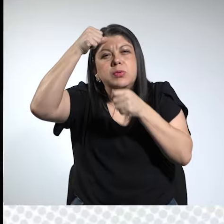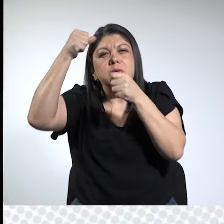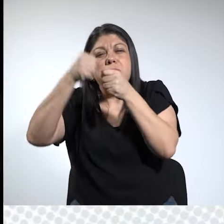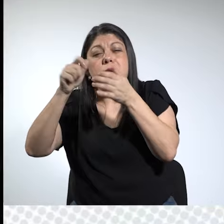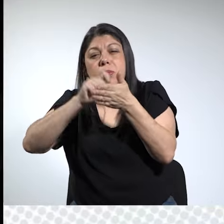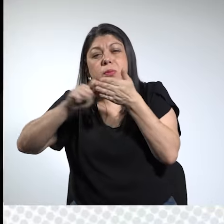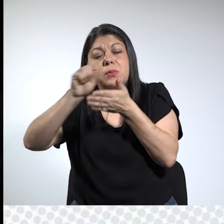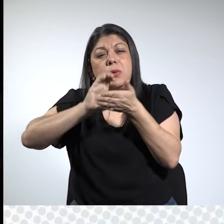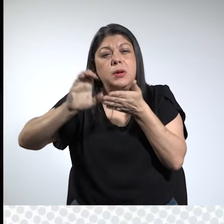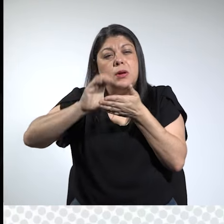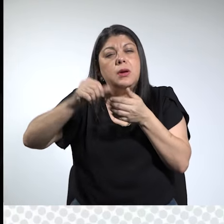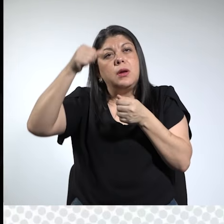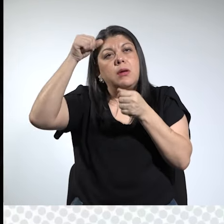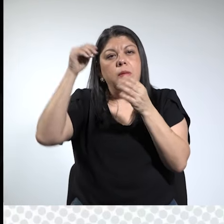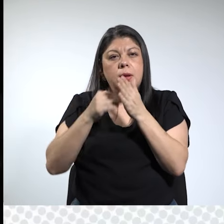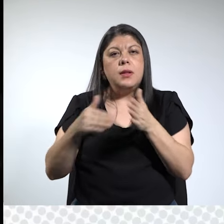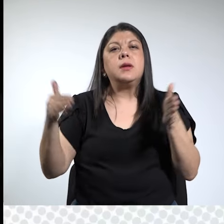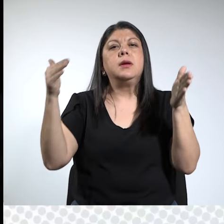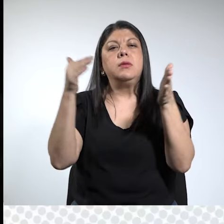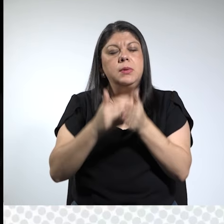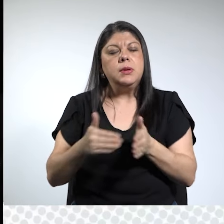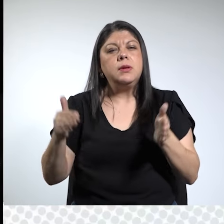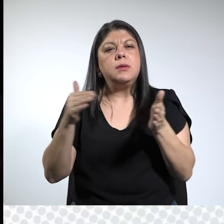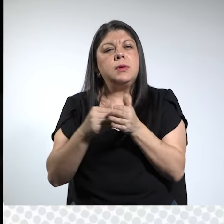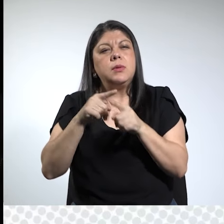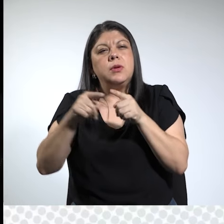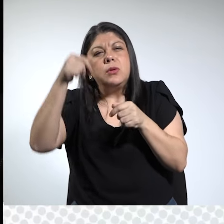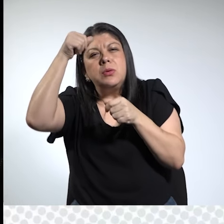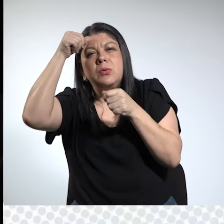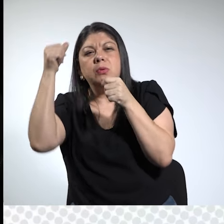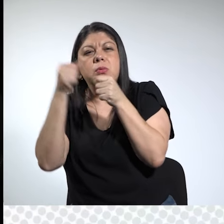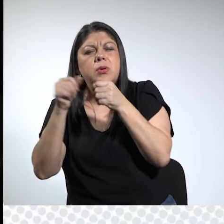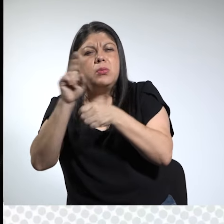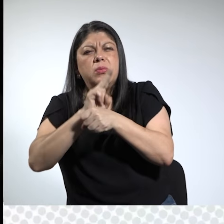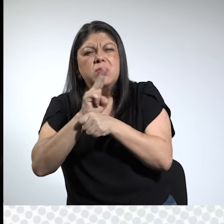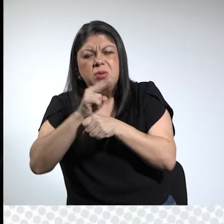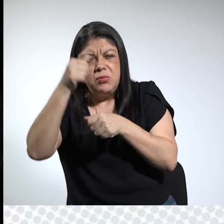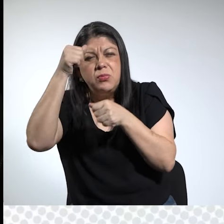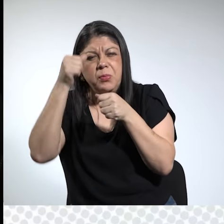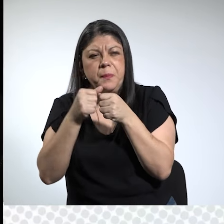en la escuela, en el colegio, le repiten a uno y le reiteran todo, pero uno nunca sabe cómo se usa eso,